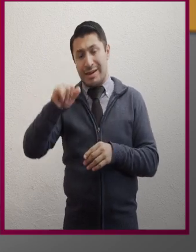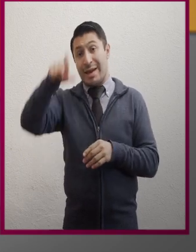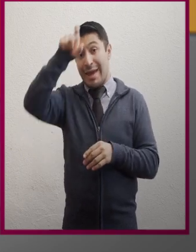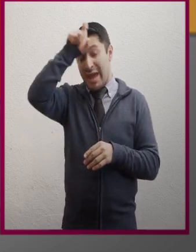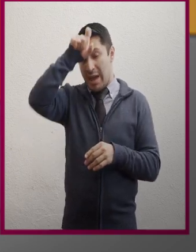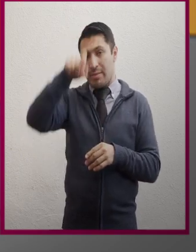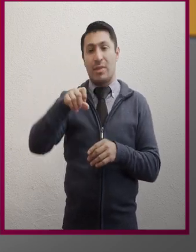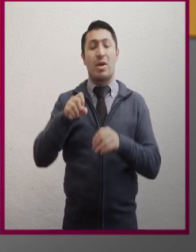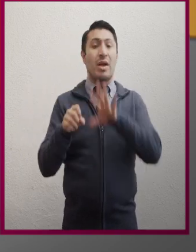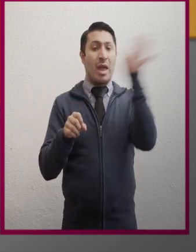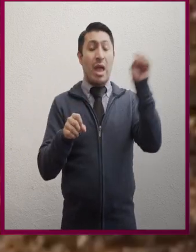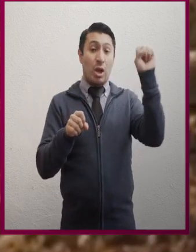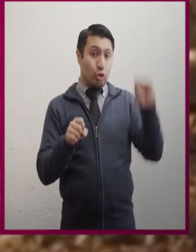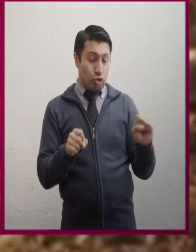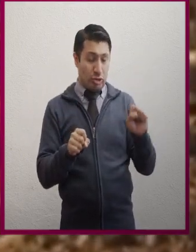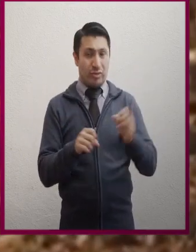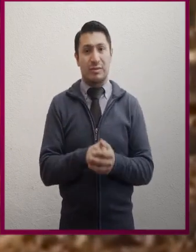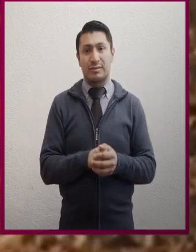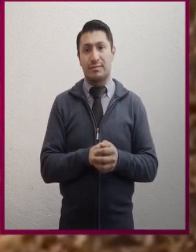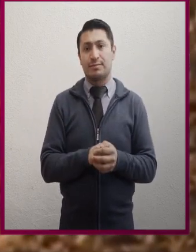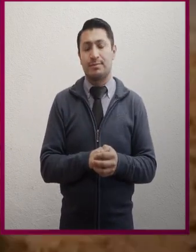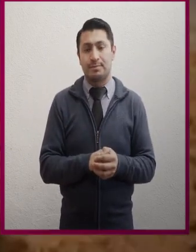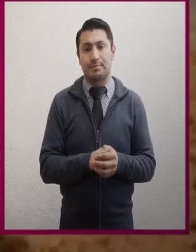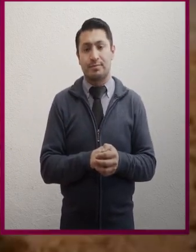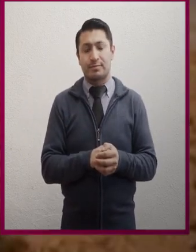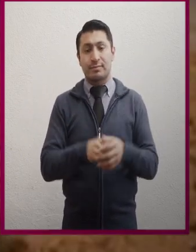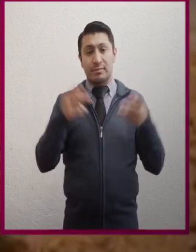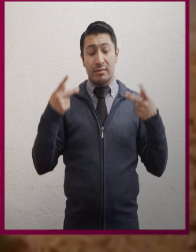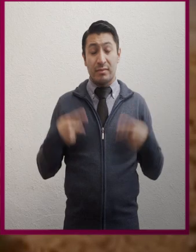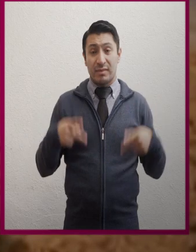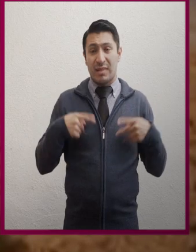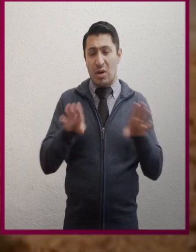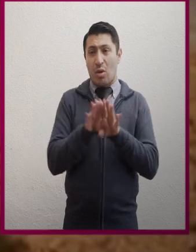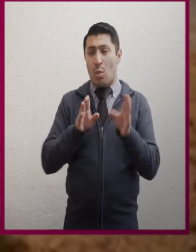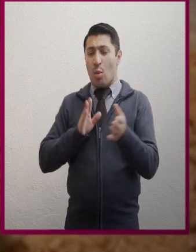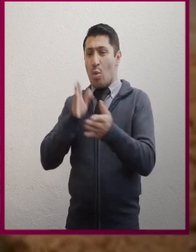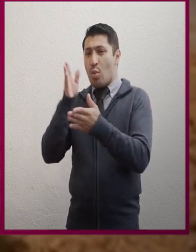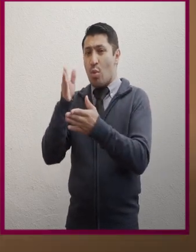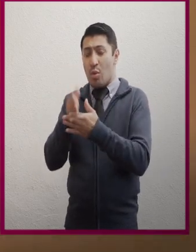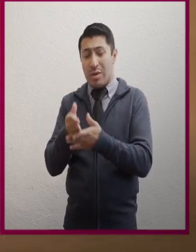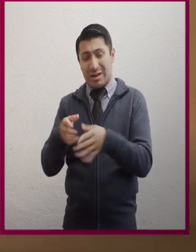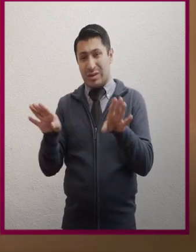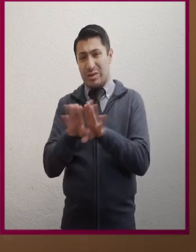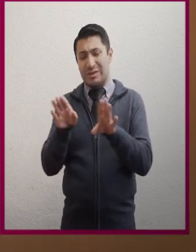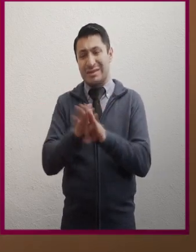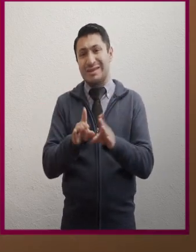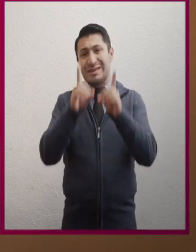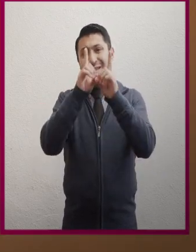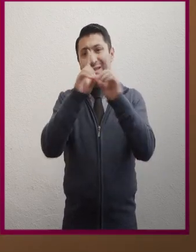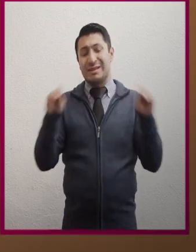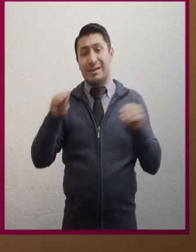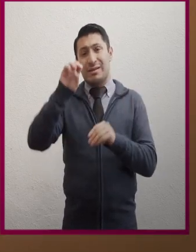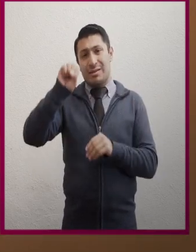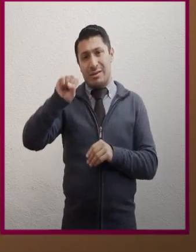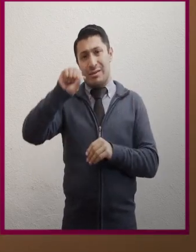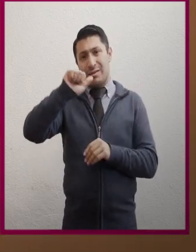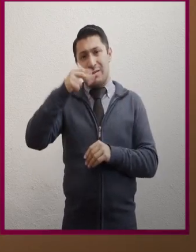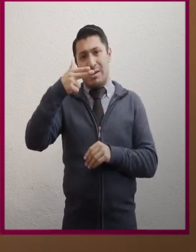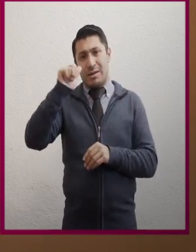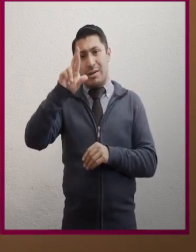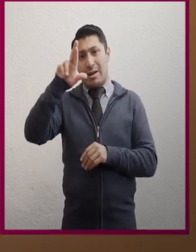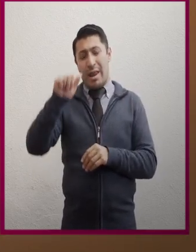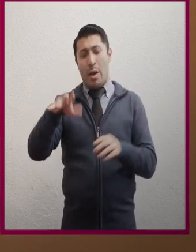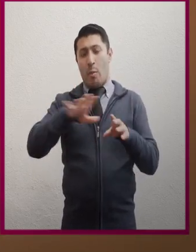Nigeria, Egipto y Sudáfrica. Atravesar por tierra el continente hasta llegar al Magreb implica cruzar el inclemente desierto